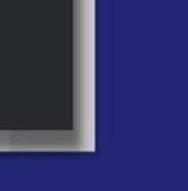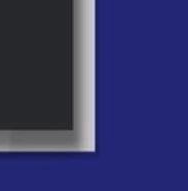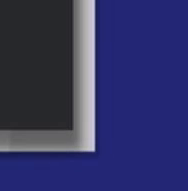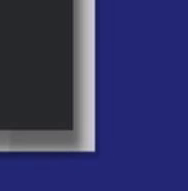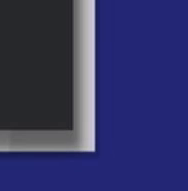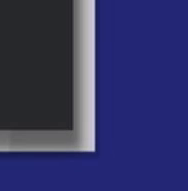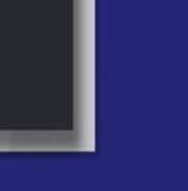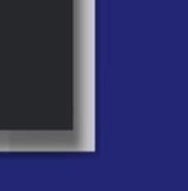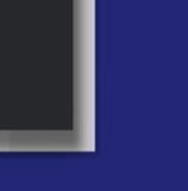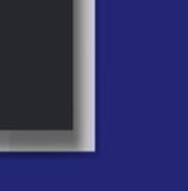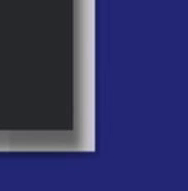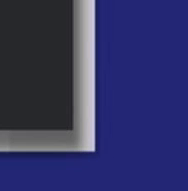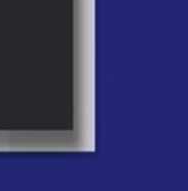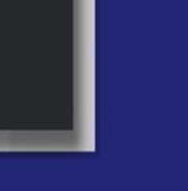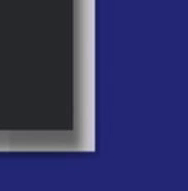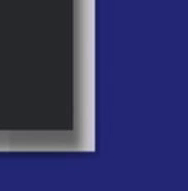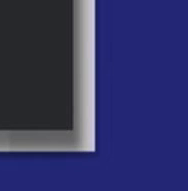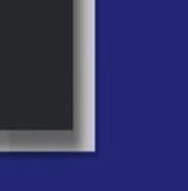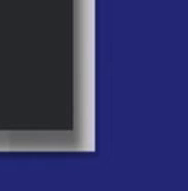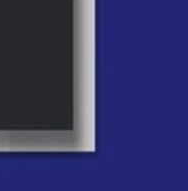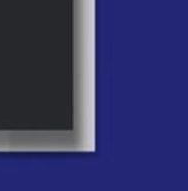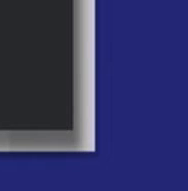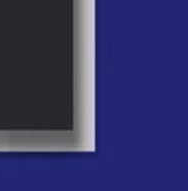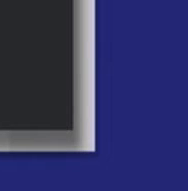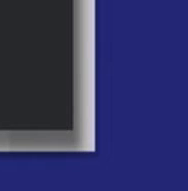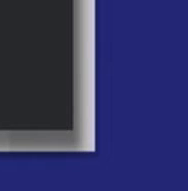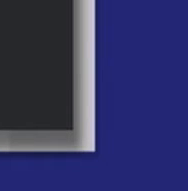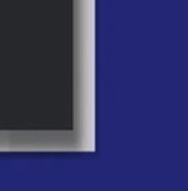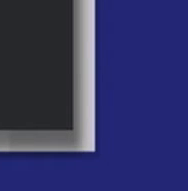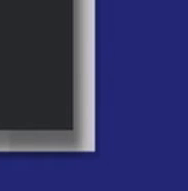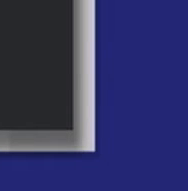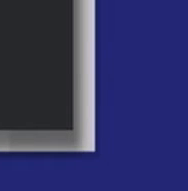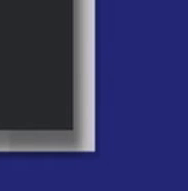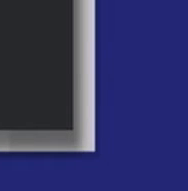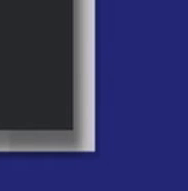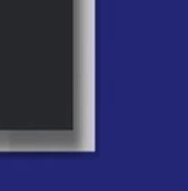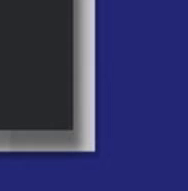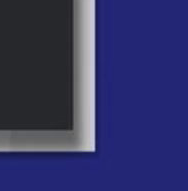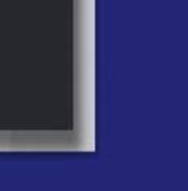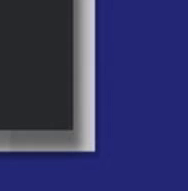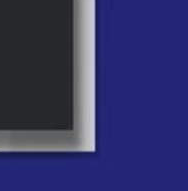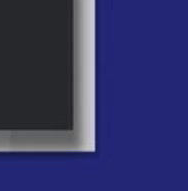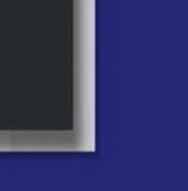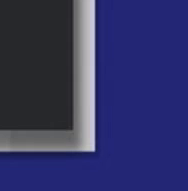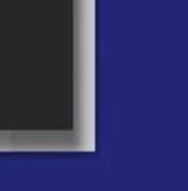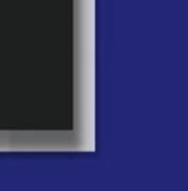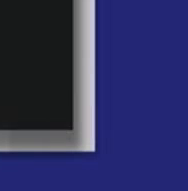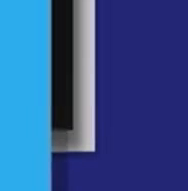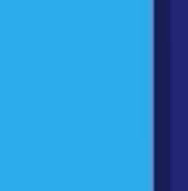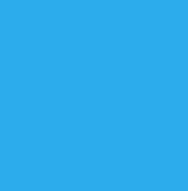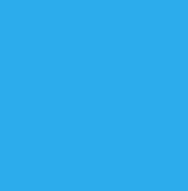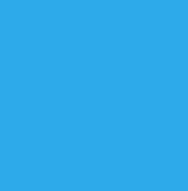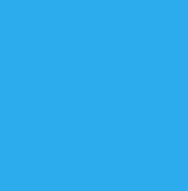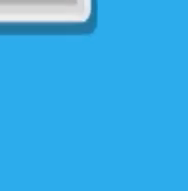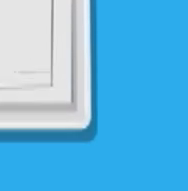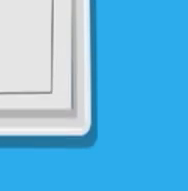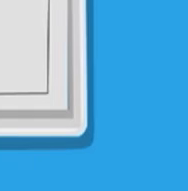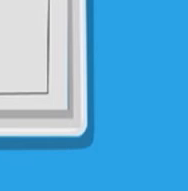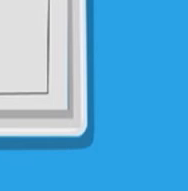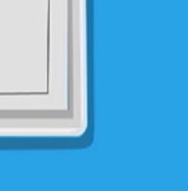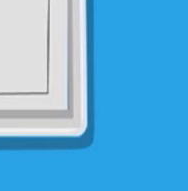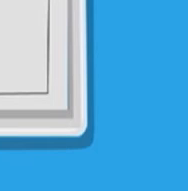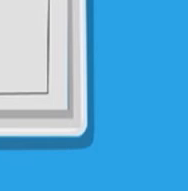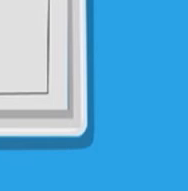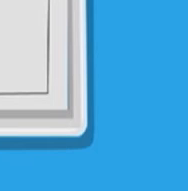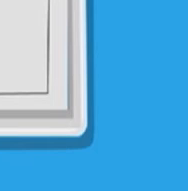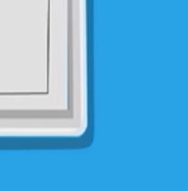programan no porque esperan que les paguen o que el público los adore, sino porque programar es divertido.